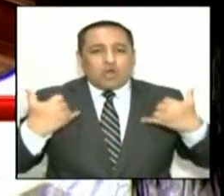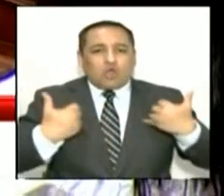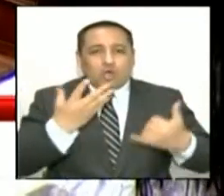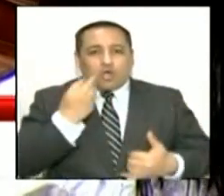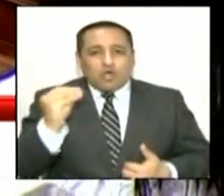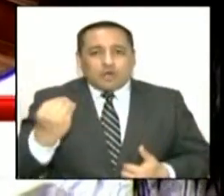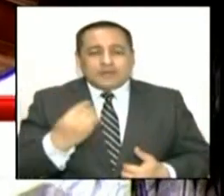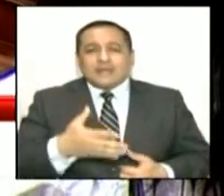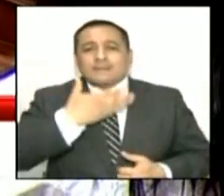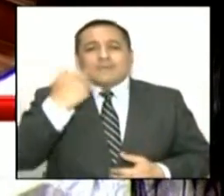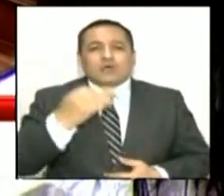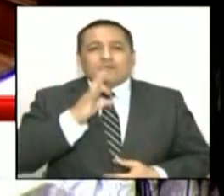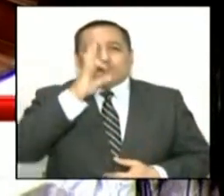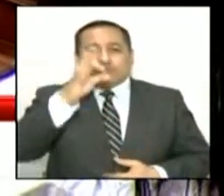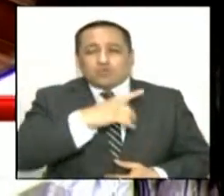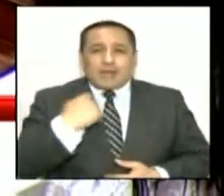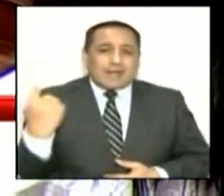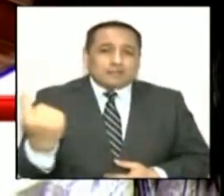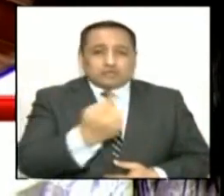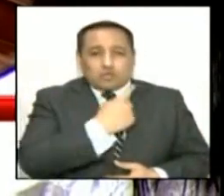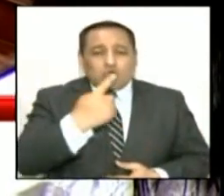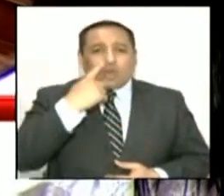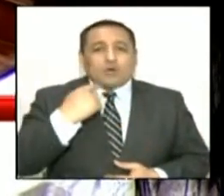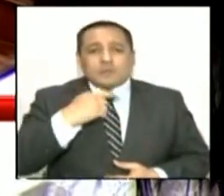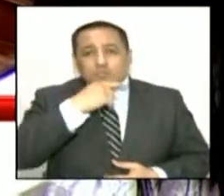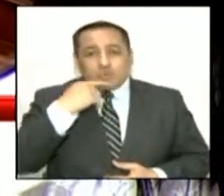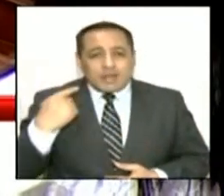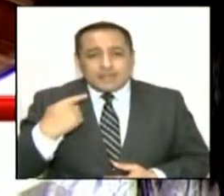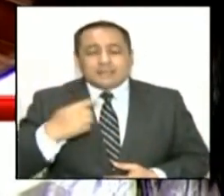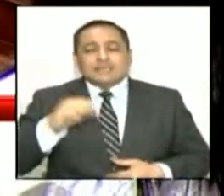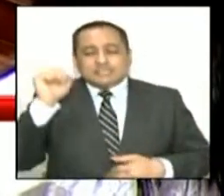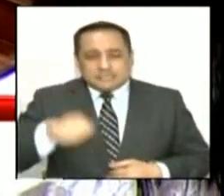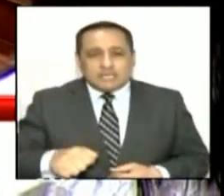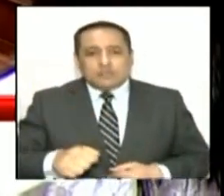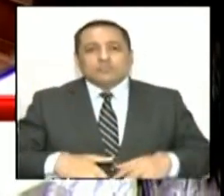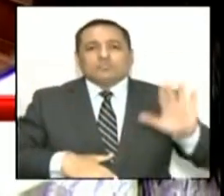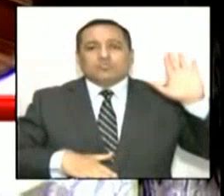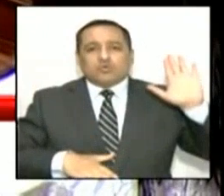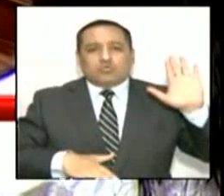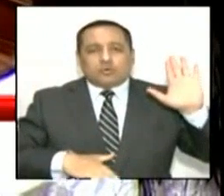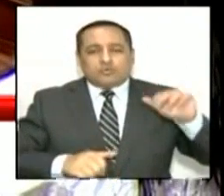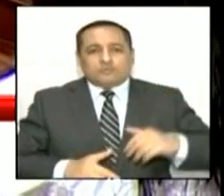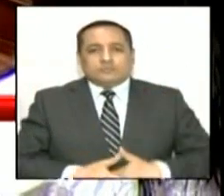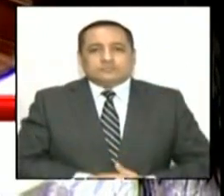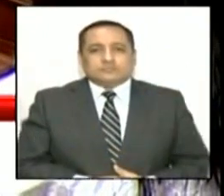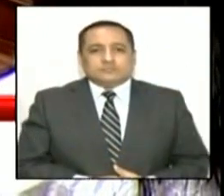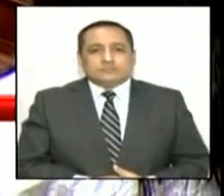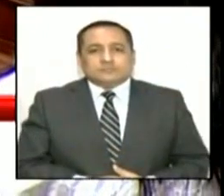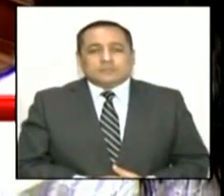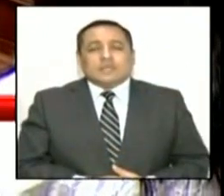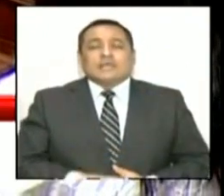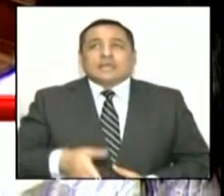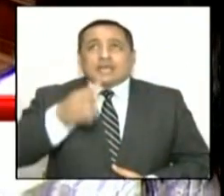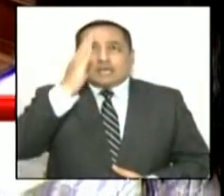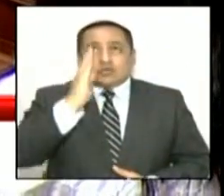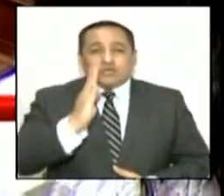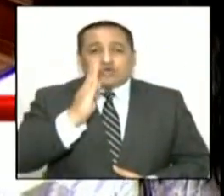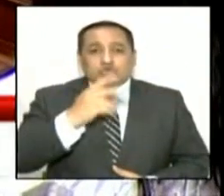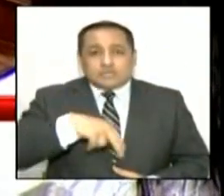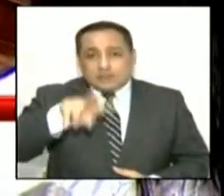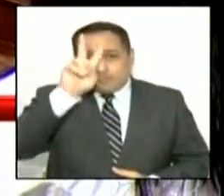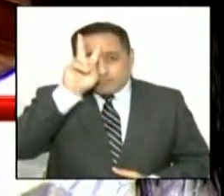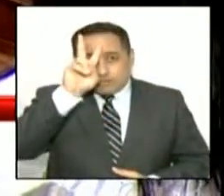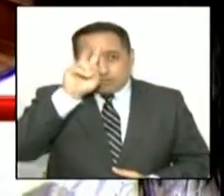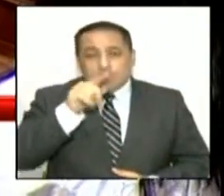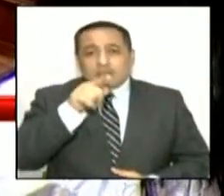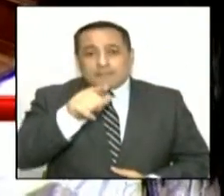por un mejor futuro para todos y todas los peruanos? Sí, juro. Que Dios y la patria se